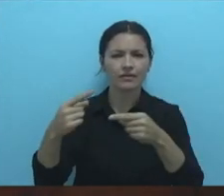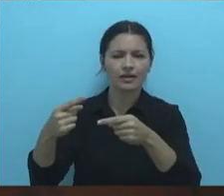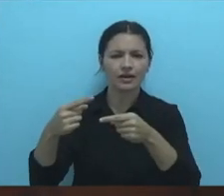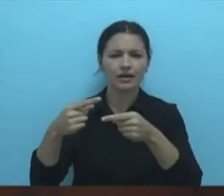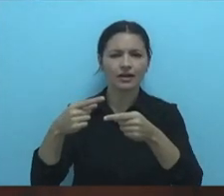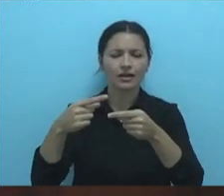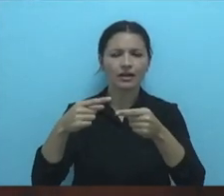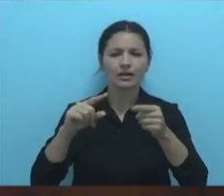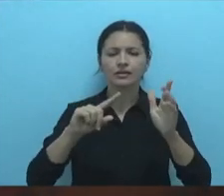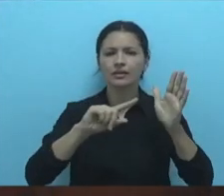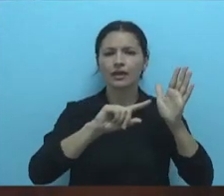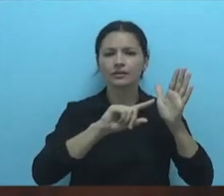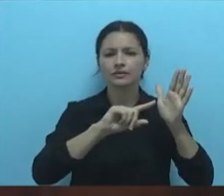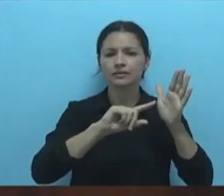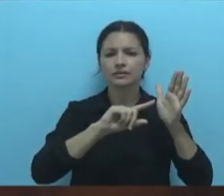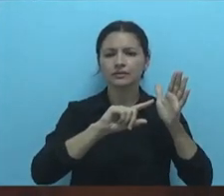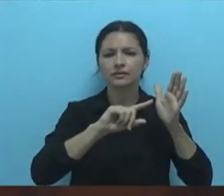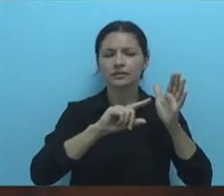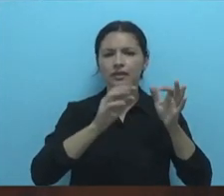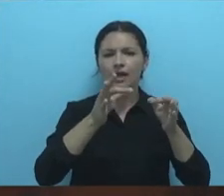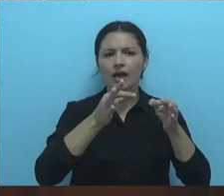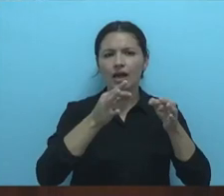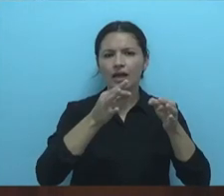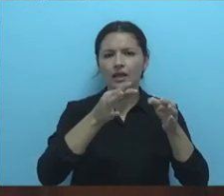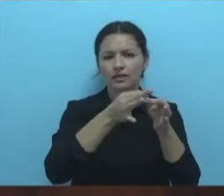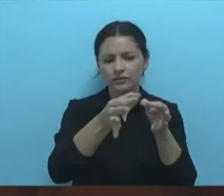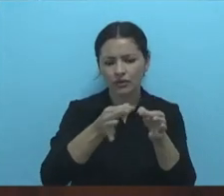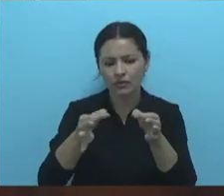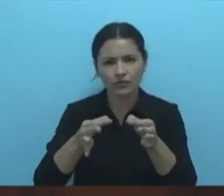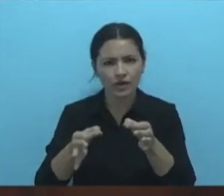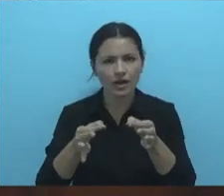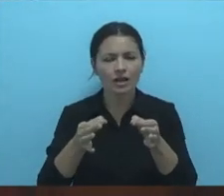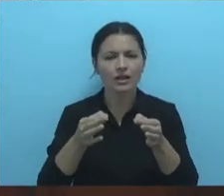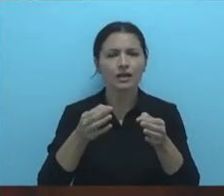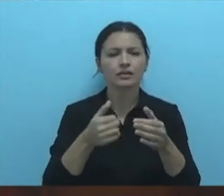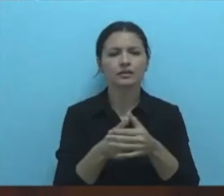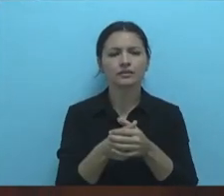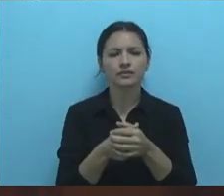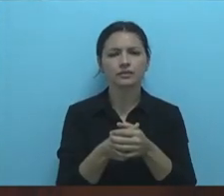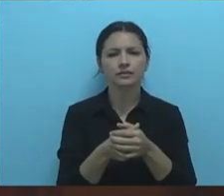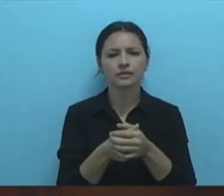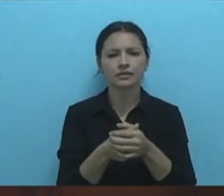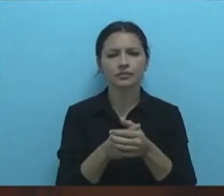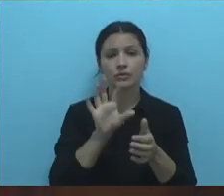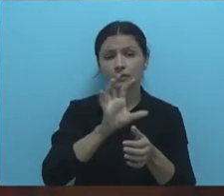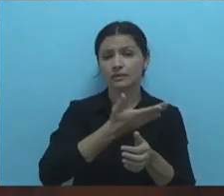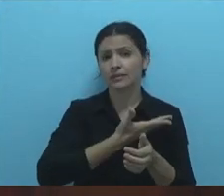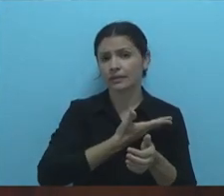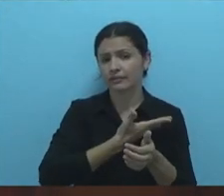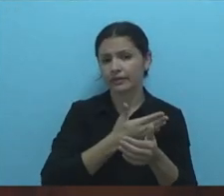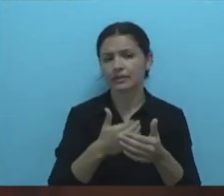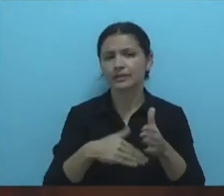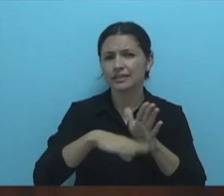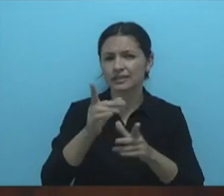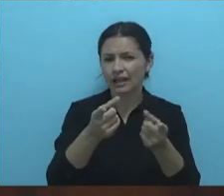a todas las cabeceras la provincia del sistema integrado de emergencias sanitarias a consideración el tratamiento